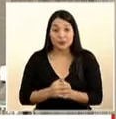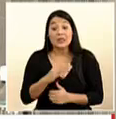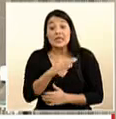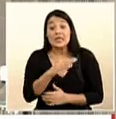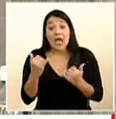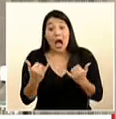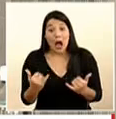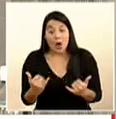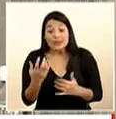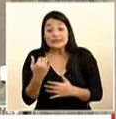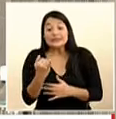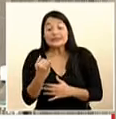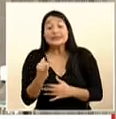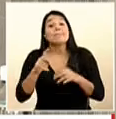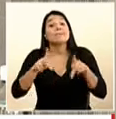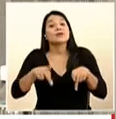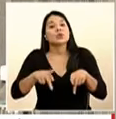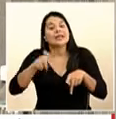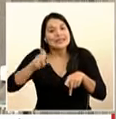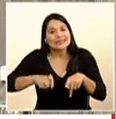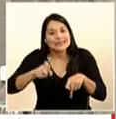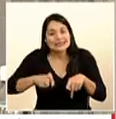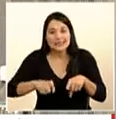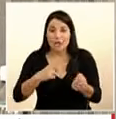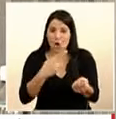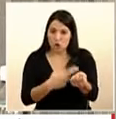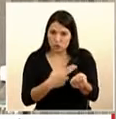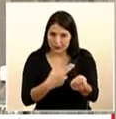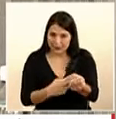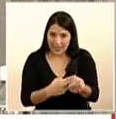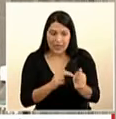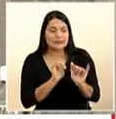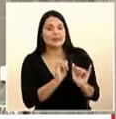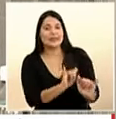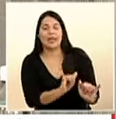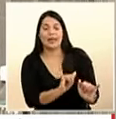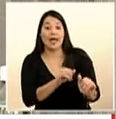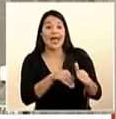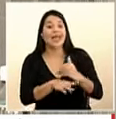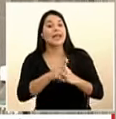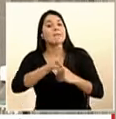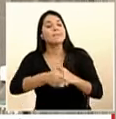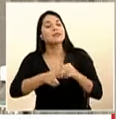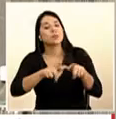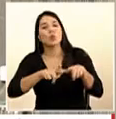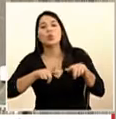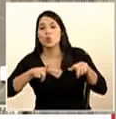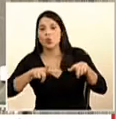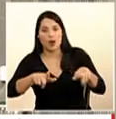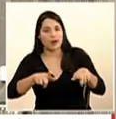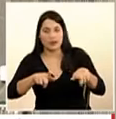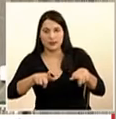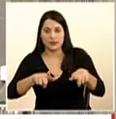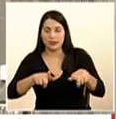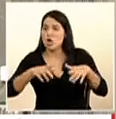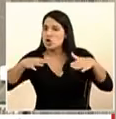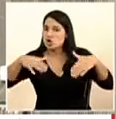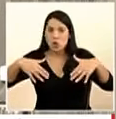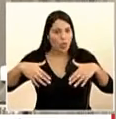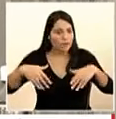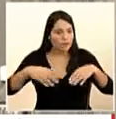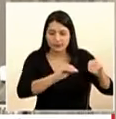se han quedado donde se han diagnosticado o donde han ingresado a hospitalización todavía no ha habido